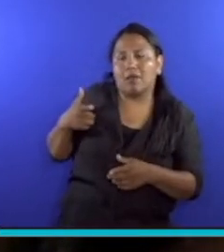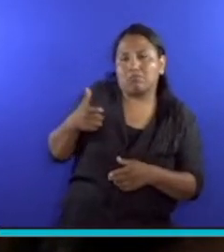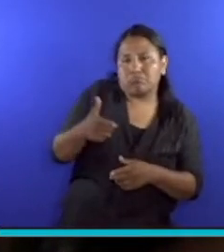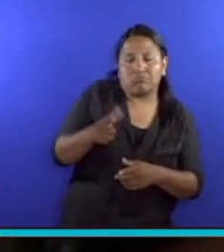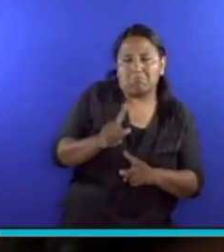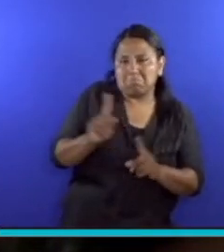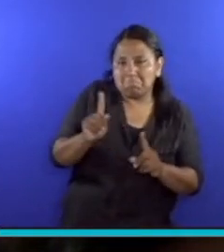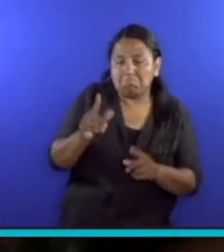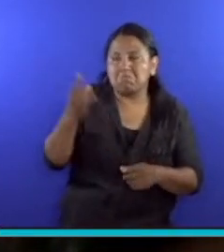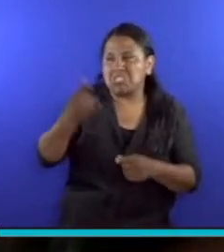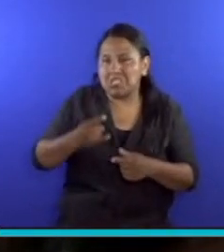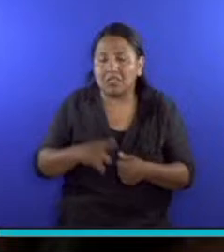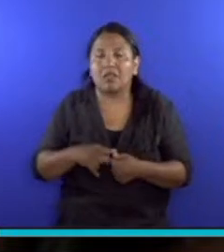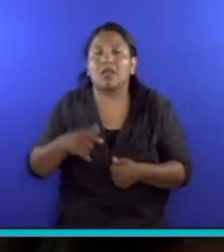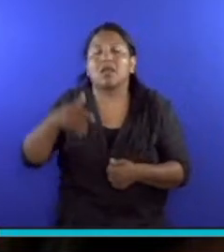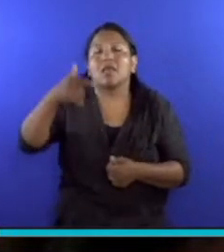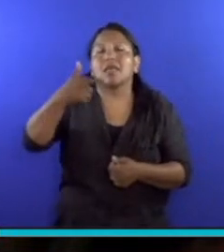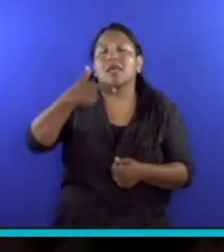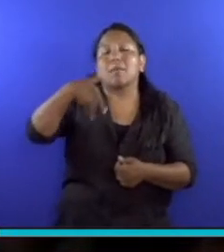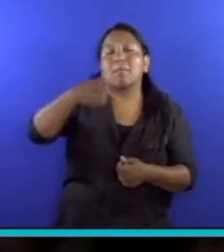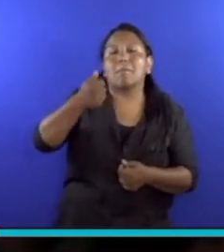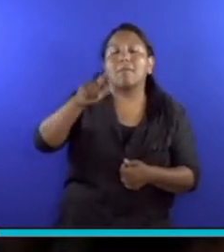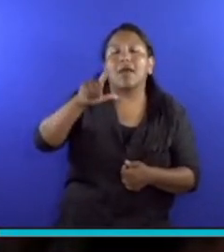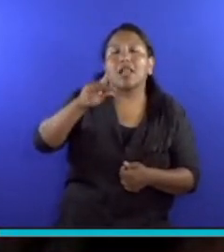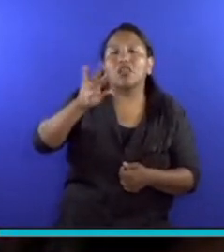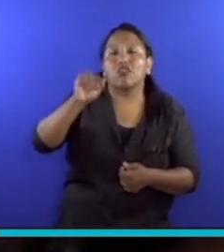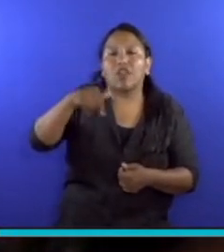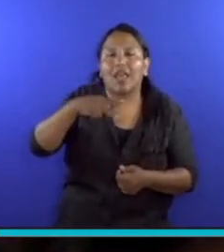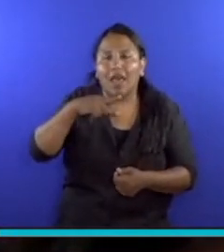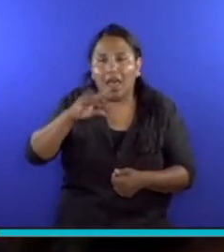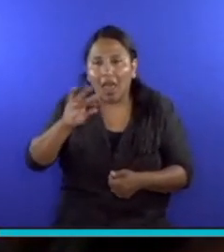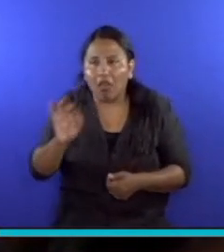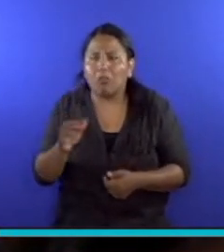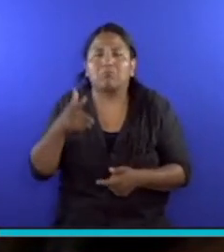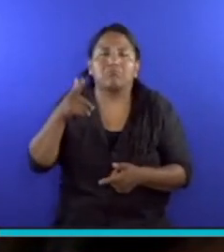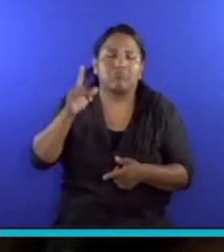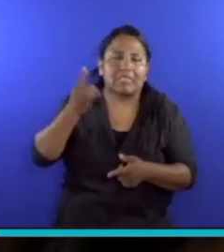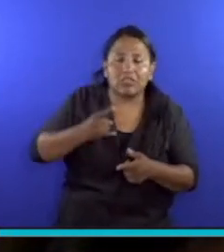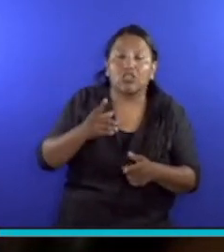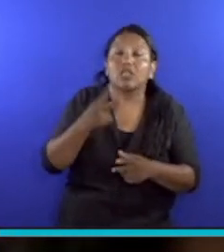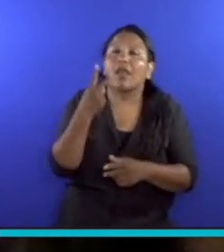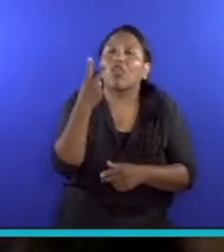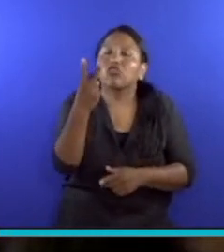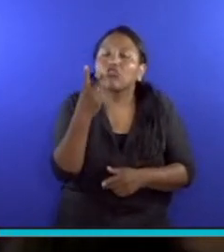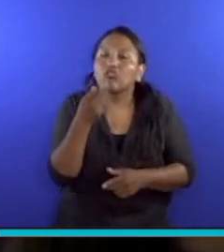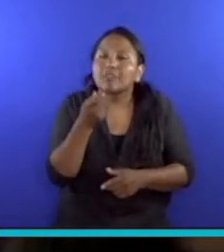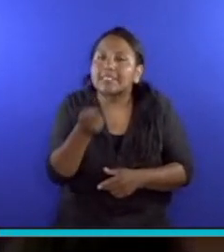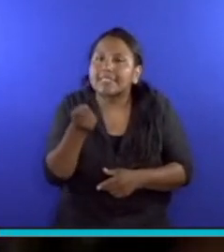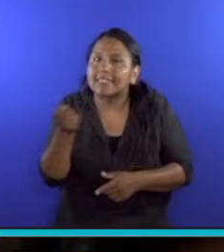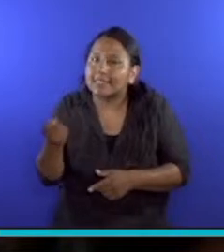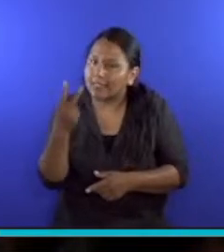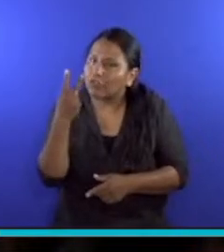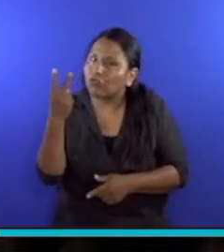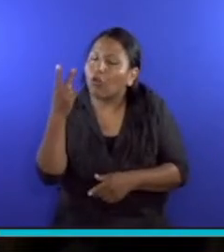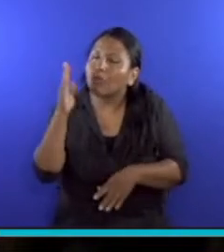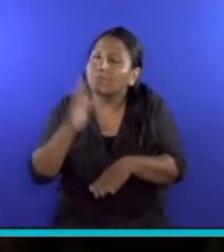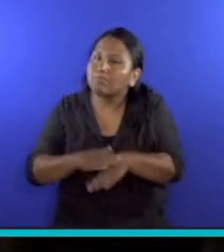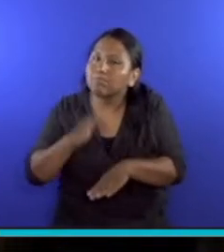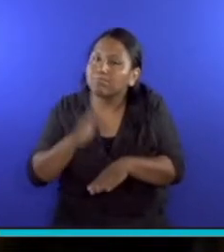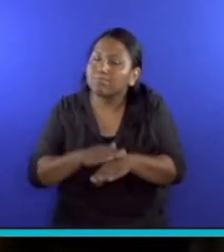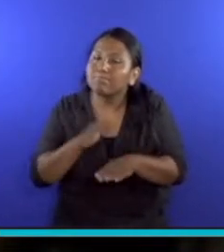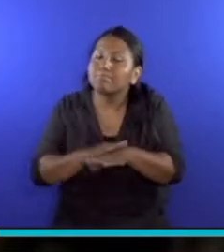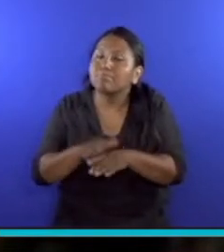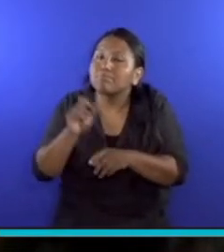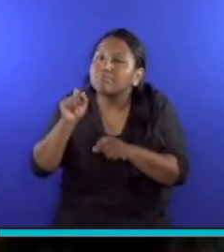con Santiago Maldonado y lleva además 2 asesinatos que tienen su nombre